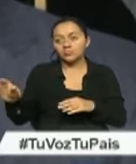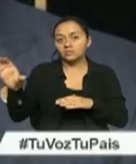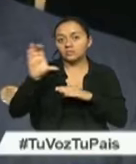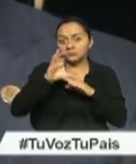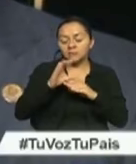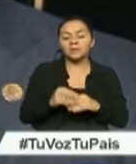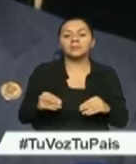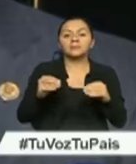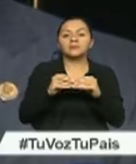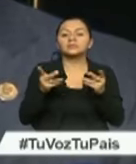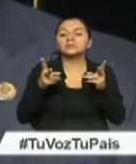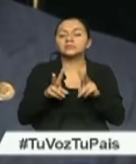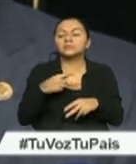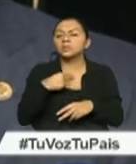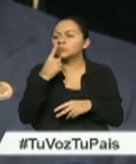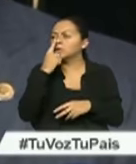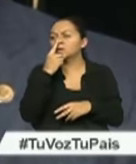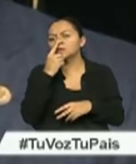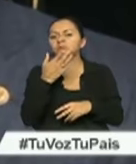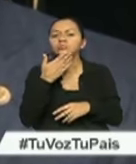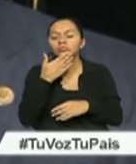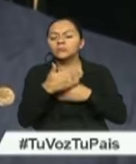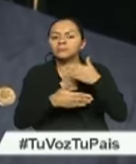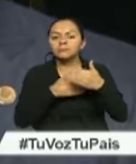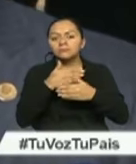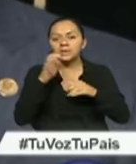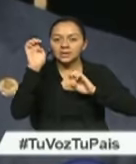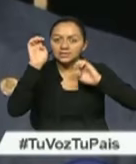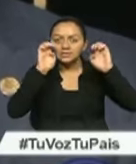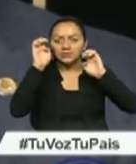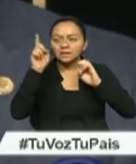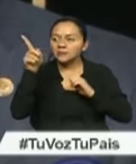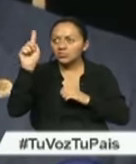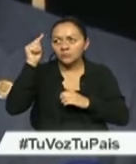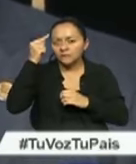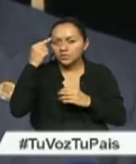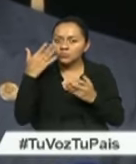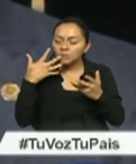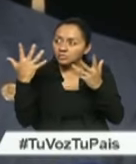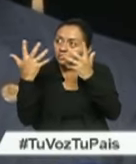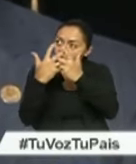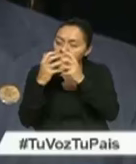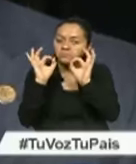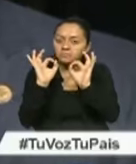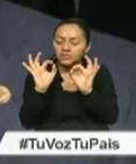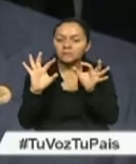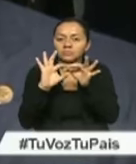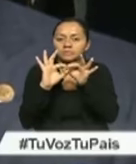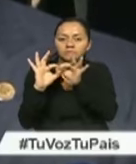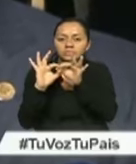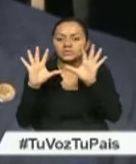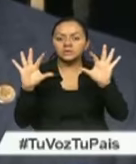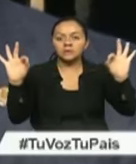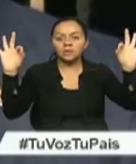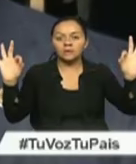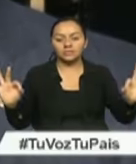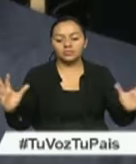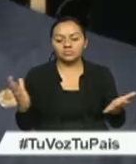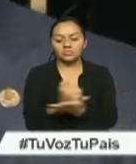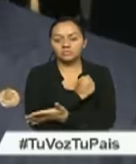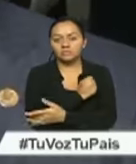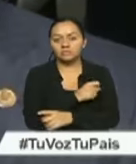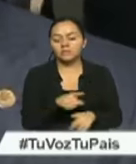privado también está muy interesado en saber cuáles son las estrategias que está tomando, que crea, que busquen justamente esta relación ganar-ganar de la que